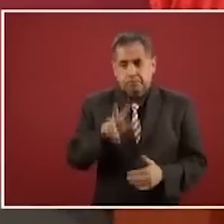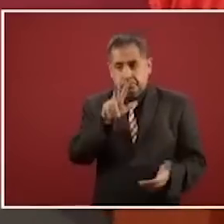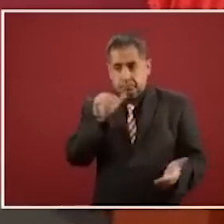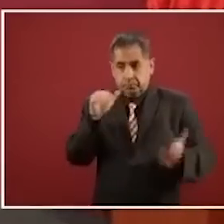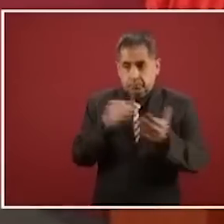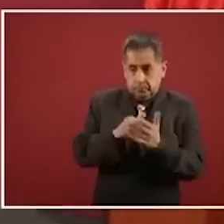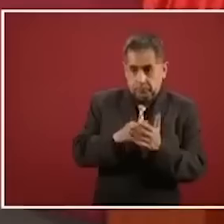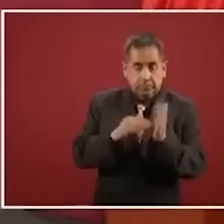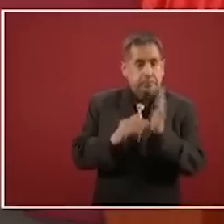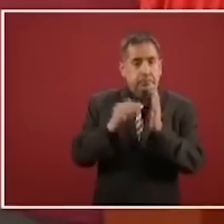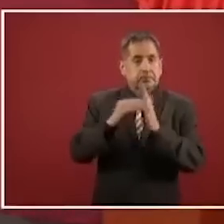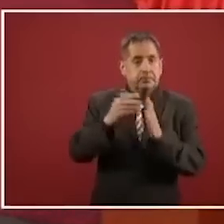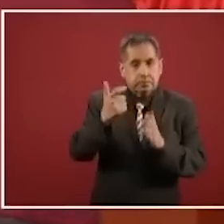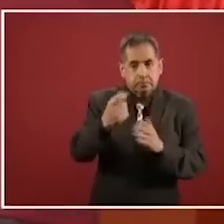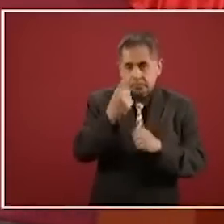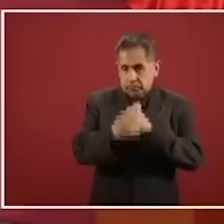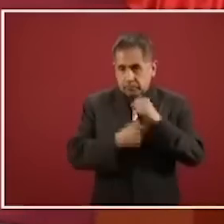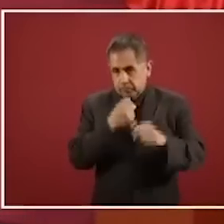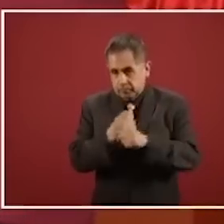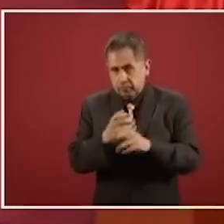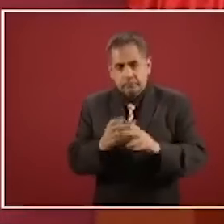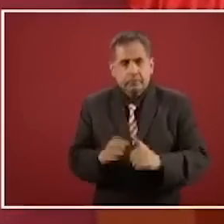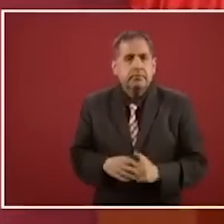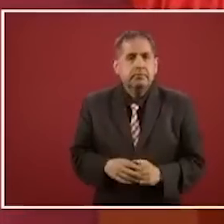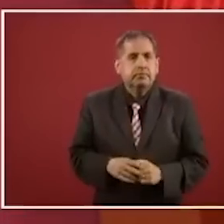mil millones de pesos al año,